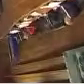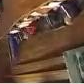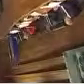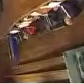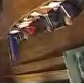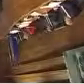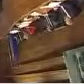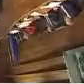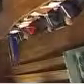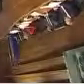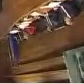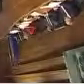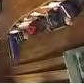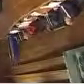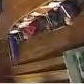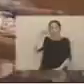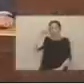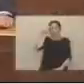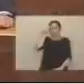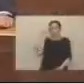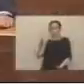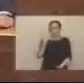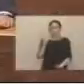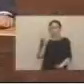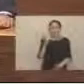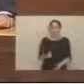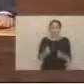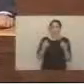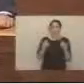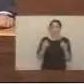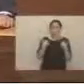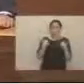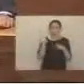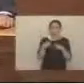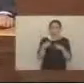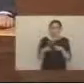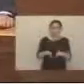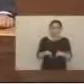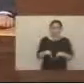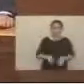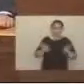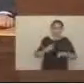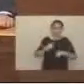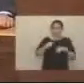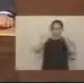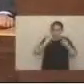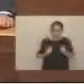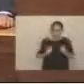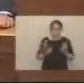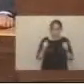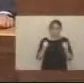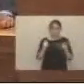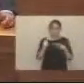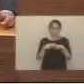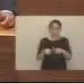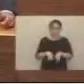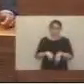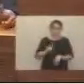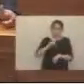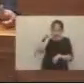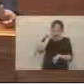Si usted cree que no se asumen responsabilidades políticas o que yo no las asume, exíjamelas.